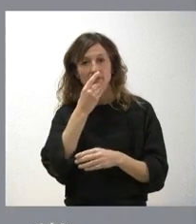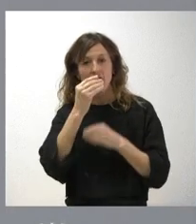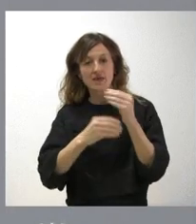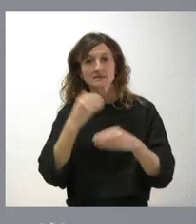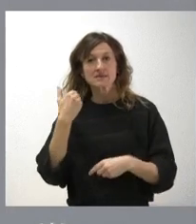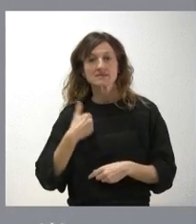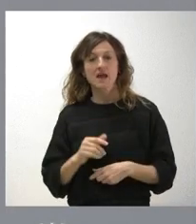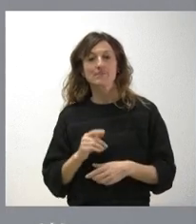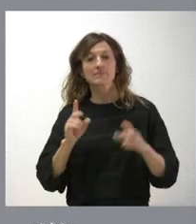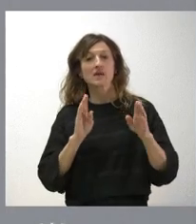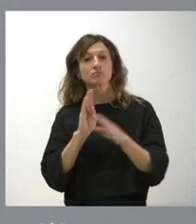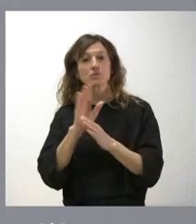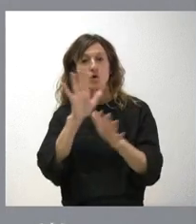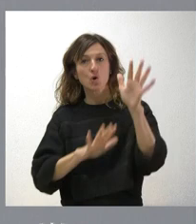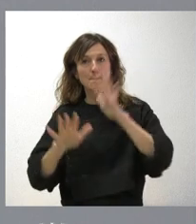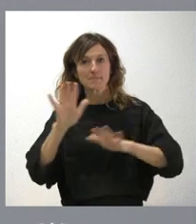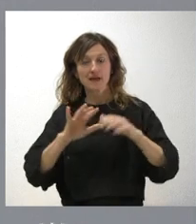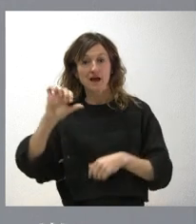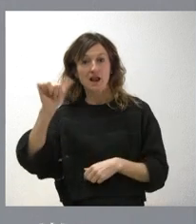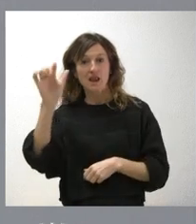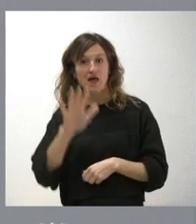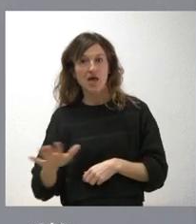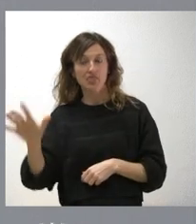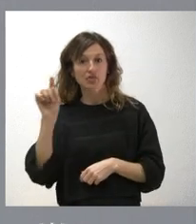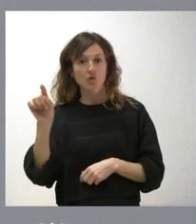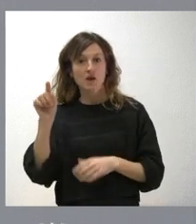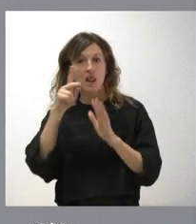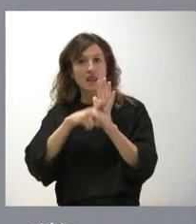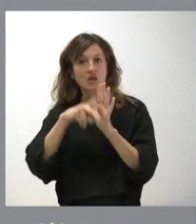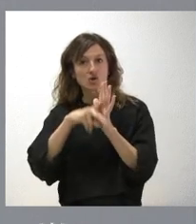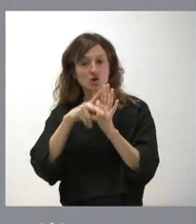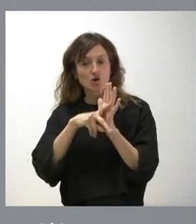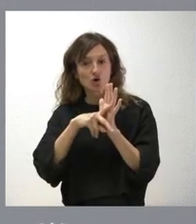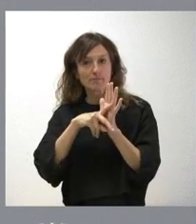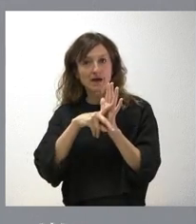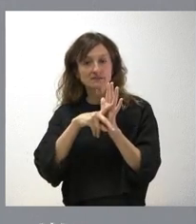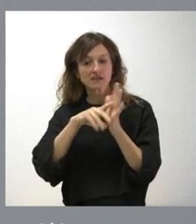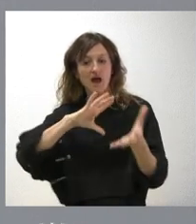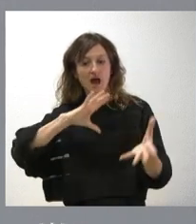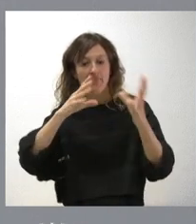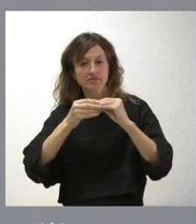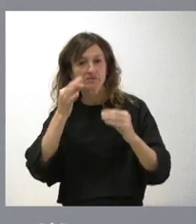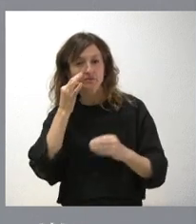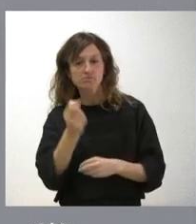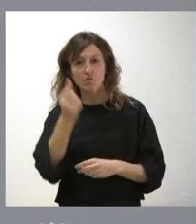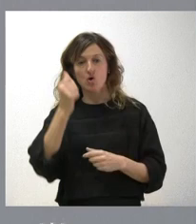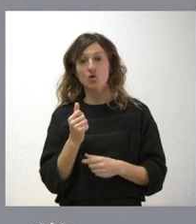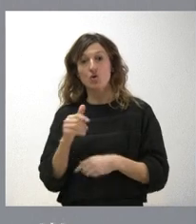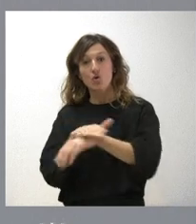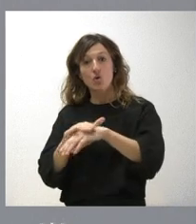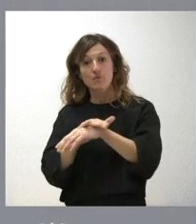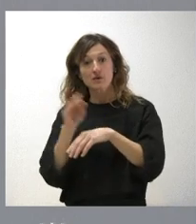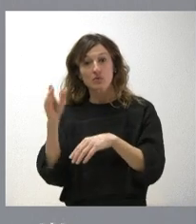son ayudas complejas porque la normativa nacional que se estableció es una normativa digamos muy poco adaptada a la realidad le pedimos al gobierno en aquel